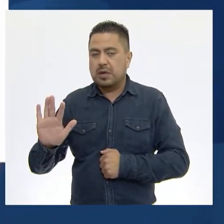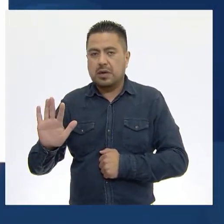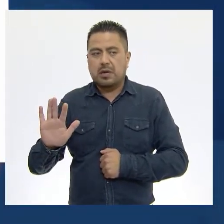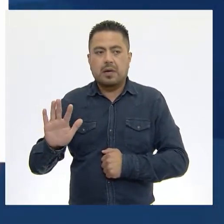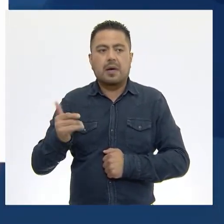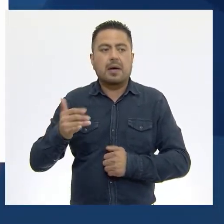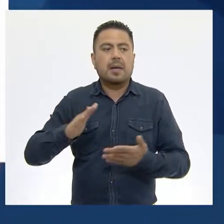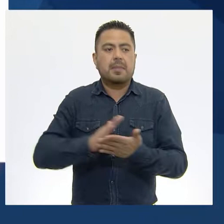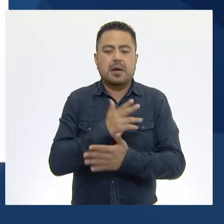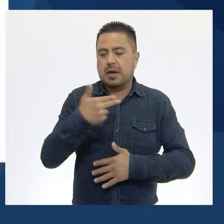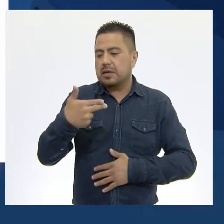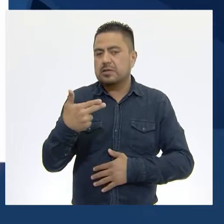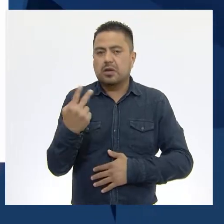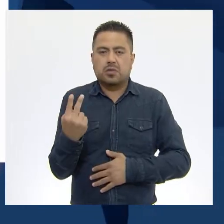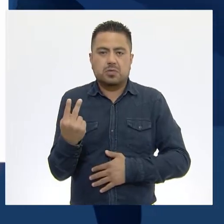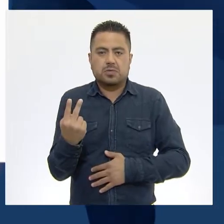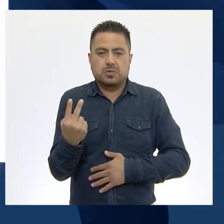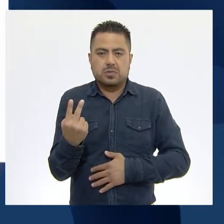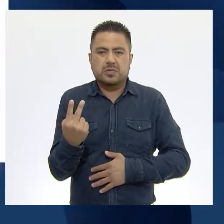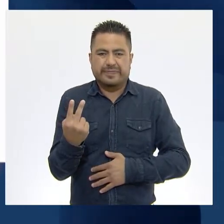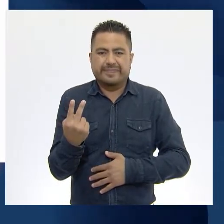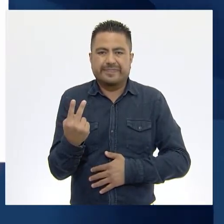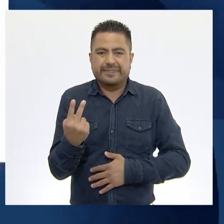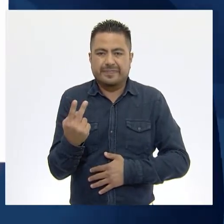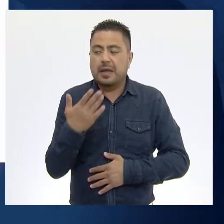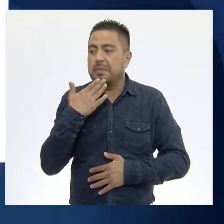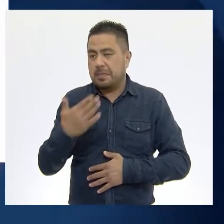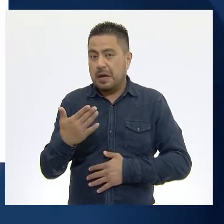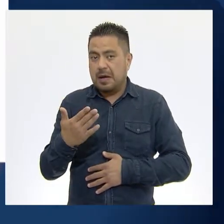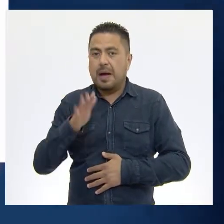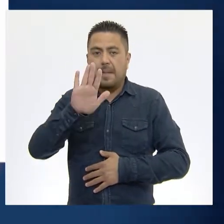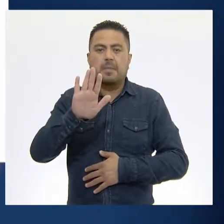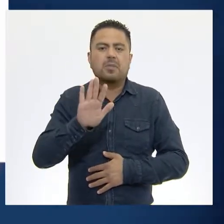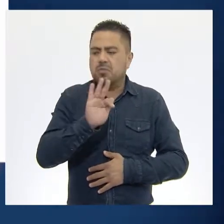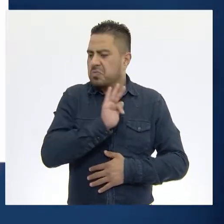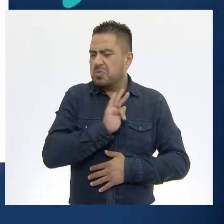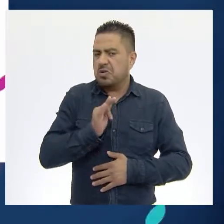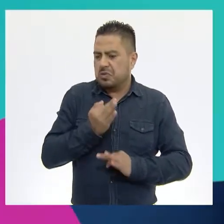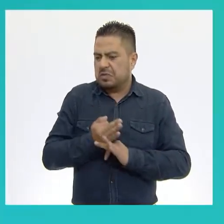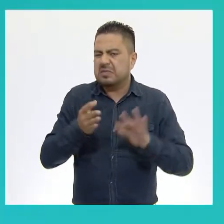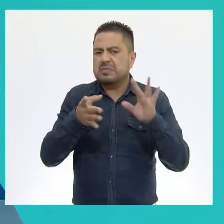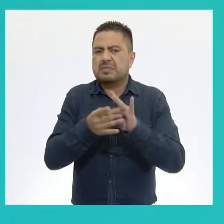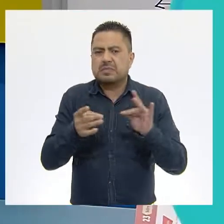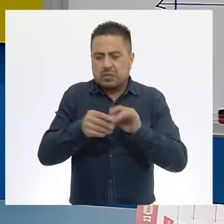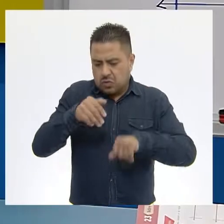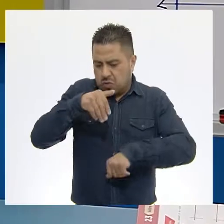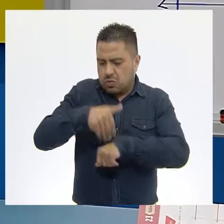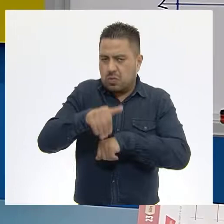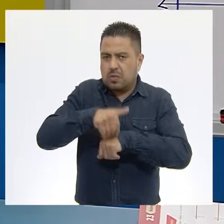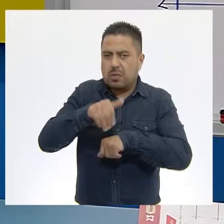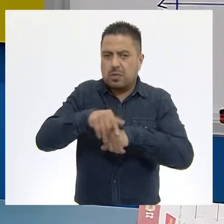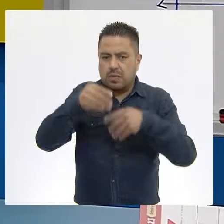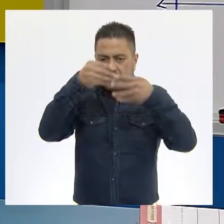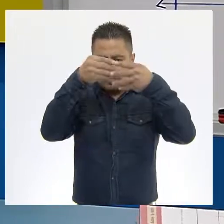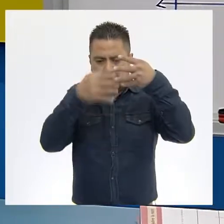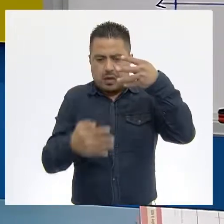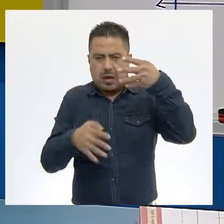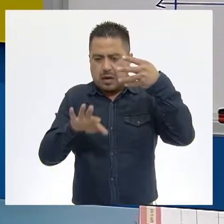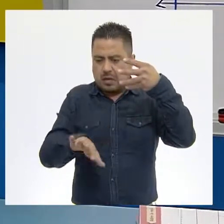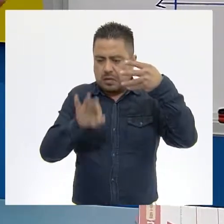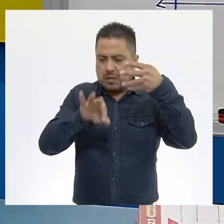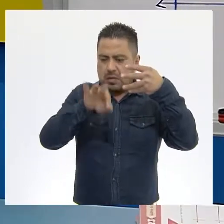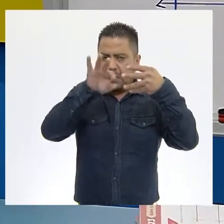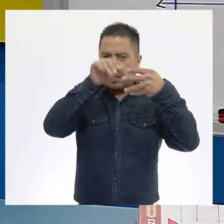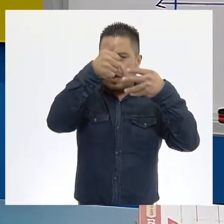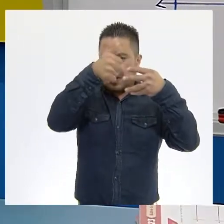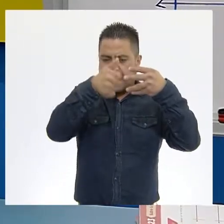y en el H 2. Bien, a ver, ¿qué podemos decir de las cantidades que vamos a localizar en